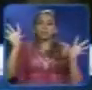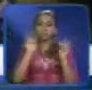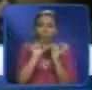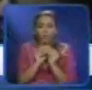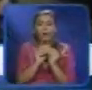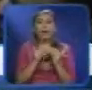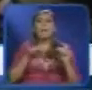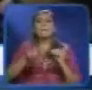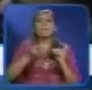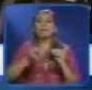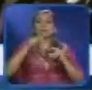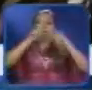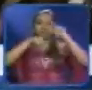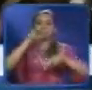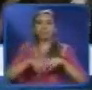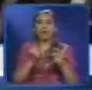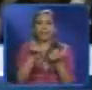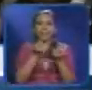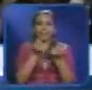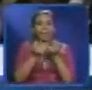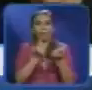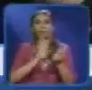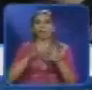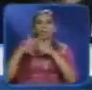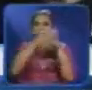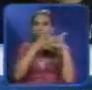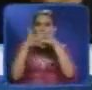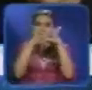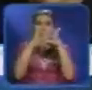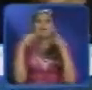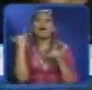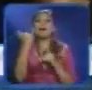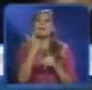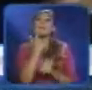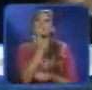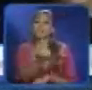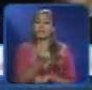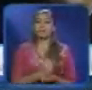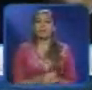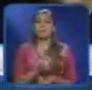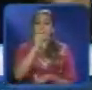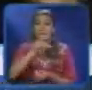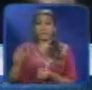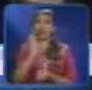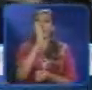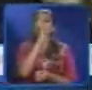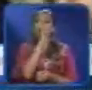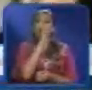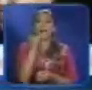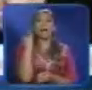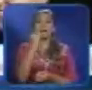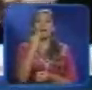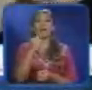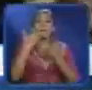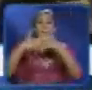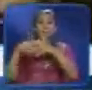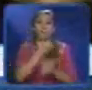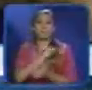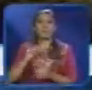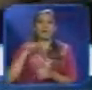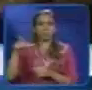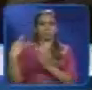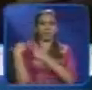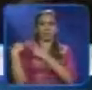el descalabro del sistema financiero estadounidense y señala a banqueros y empresarios privados de